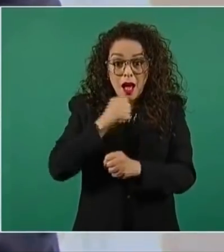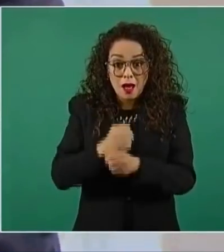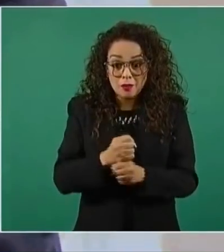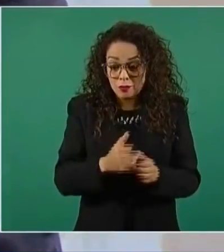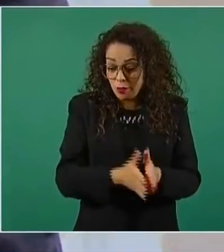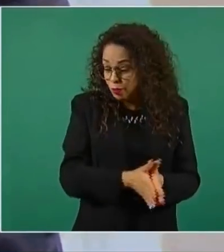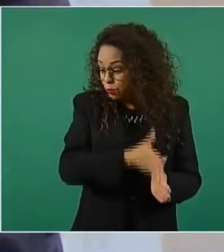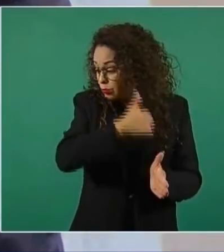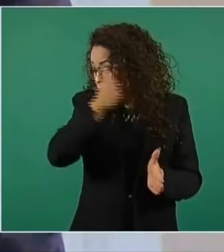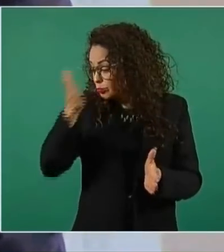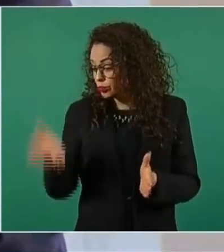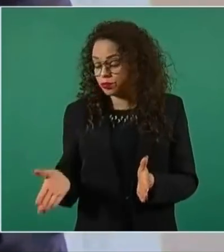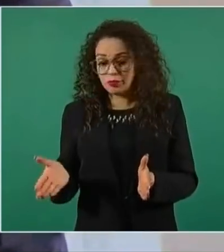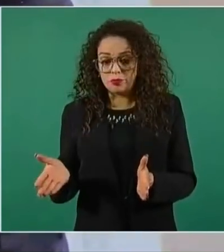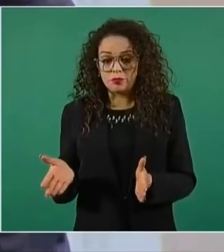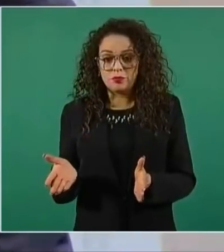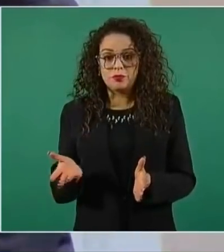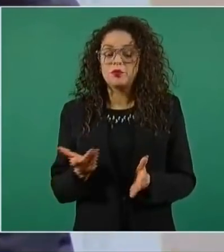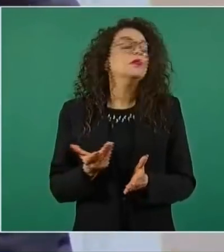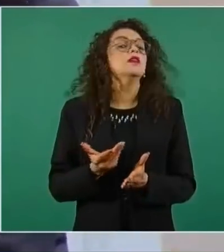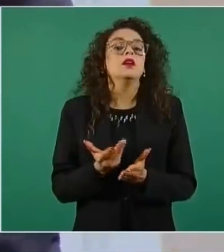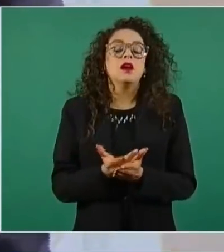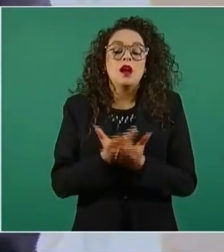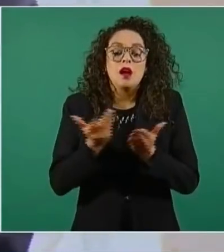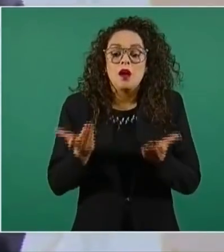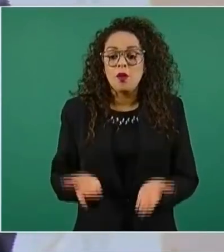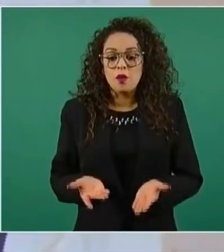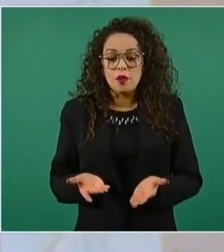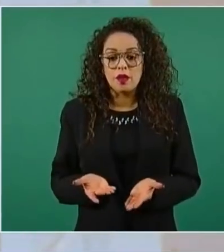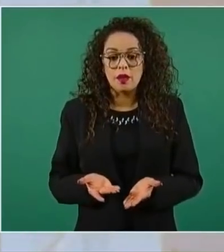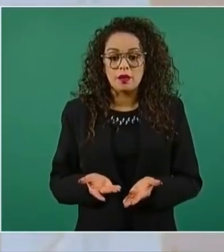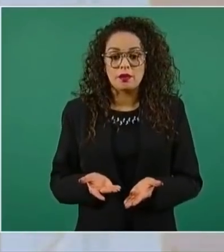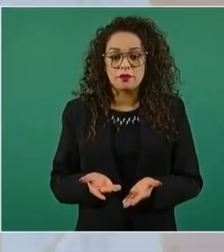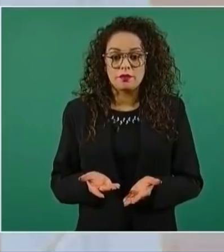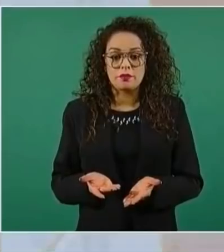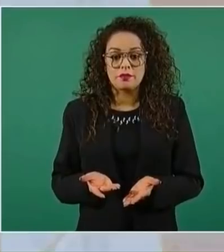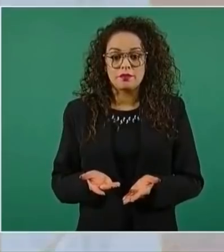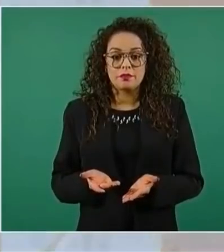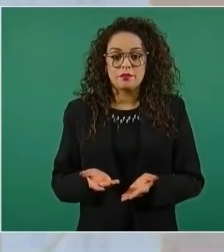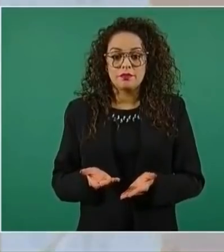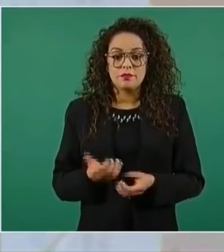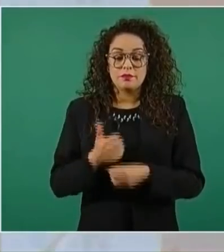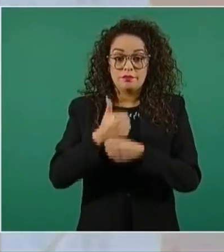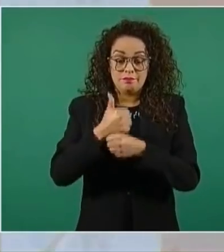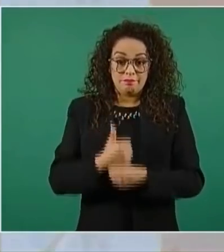Ahora que estamos padeciendo